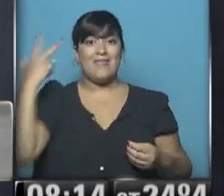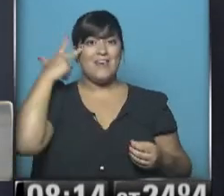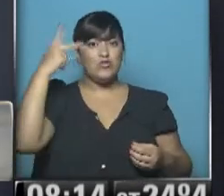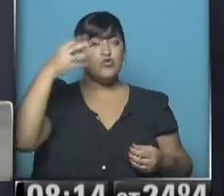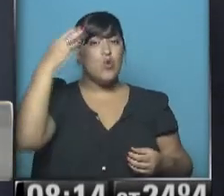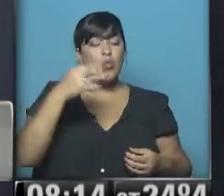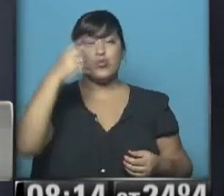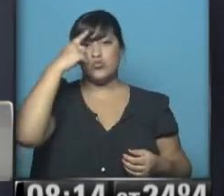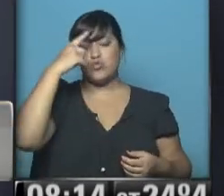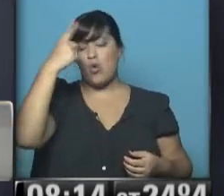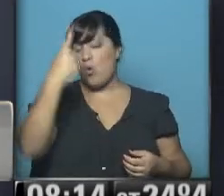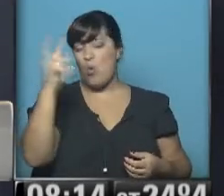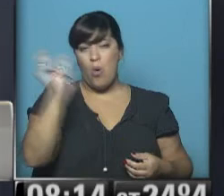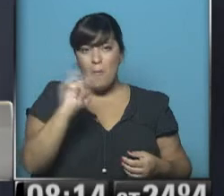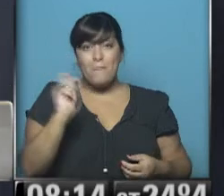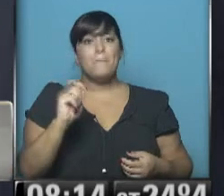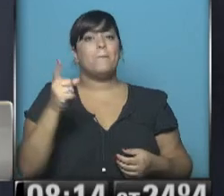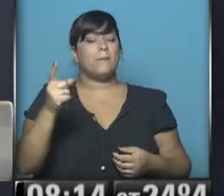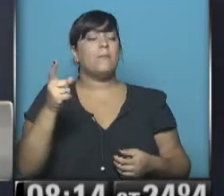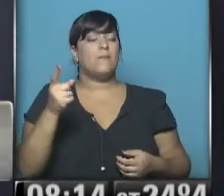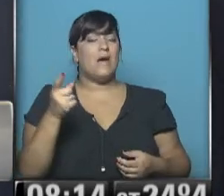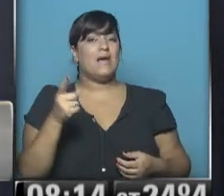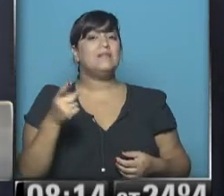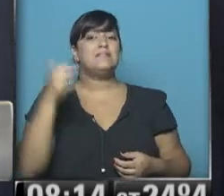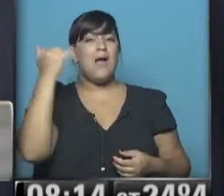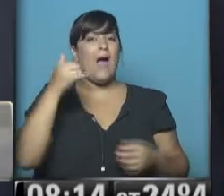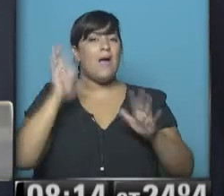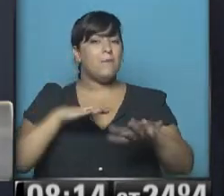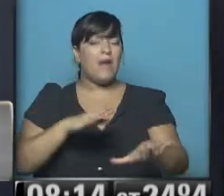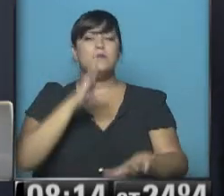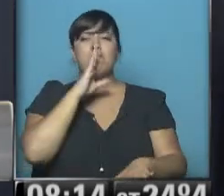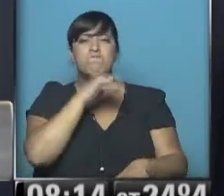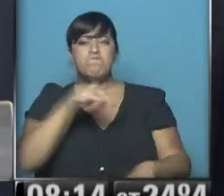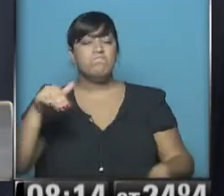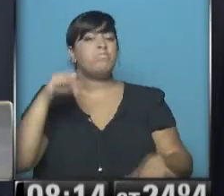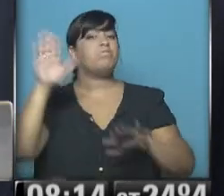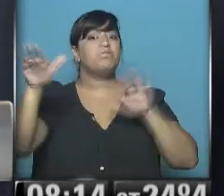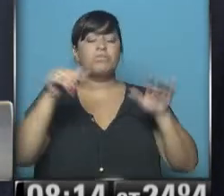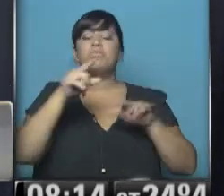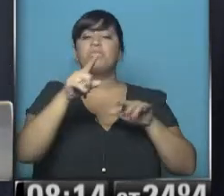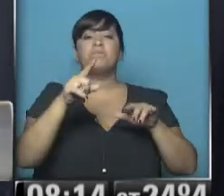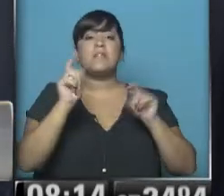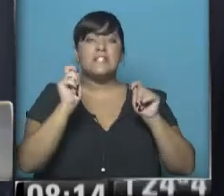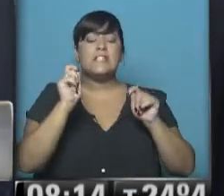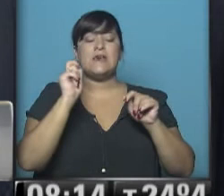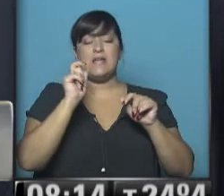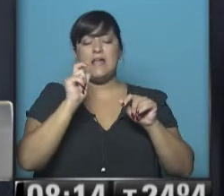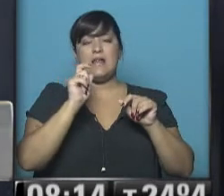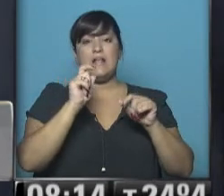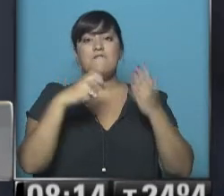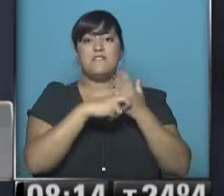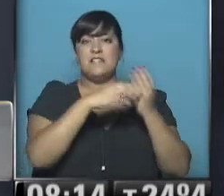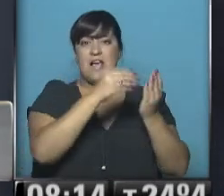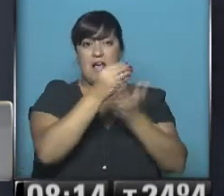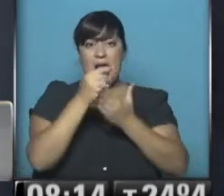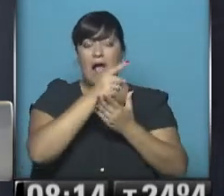un mes de la muerte del fiscal hay una marcha convocada a una marcha del silencio convocada por distintos fiscales quería saber si parte